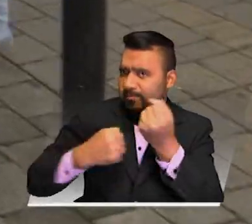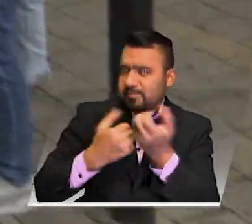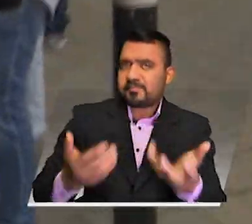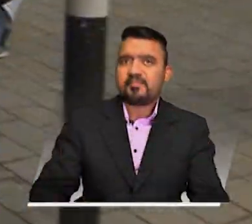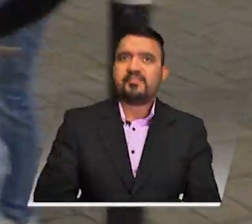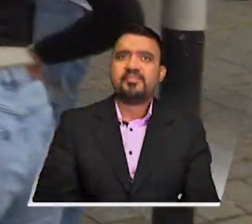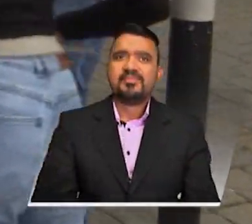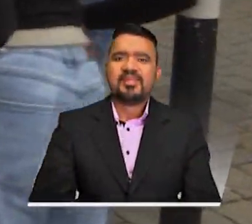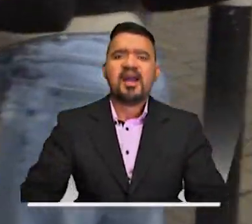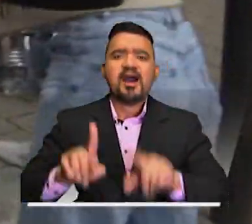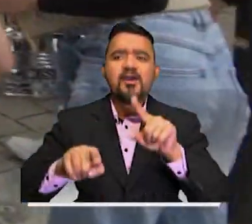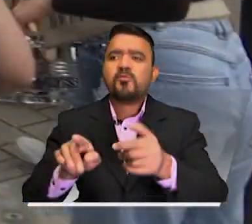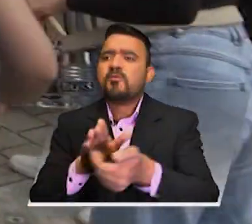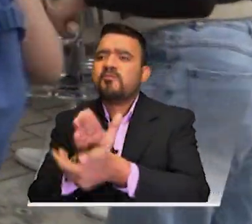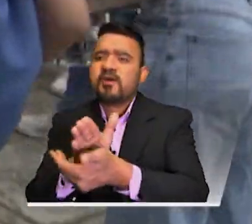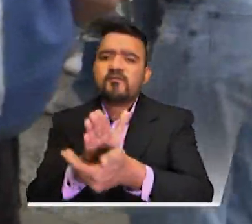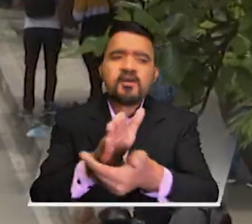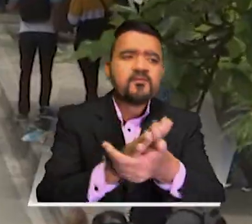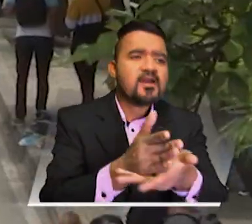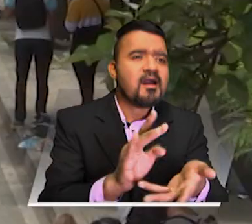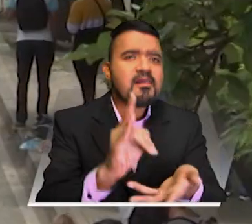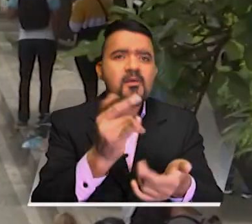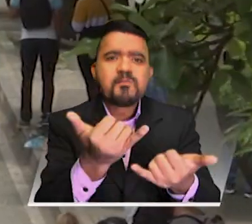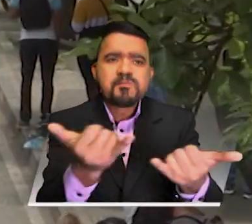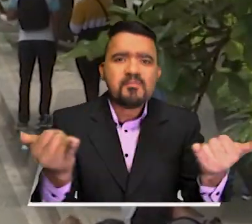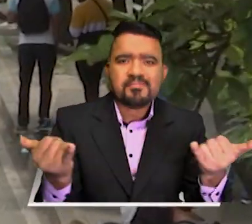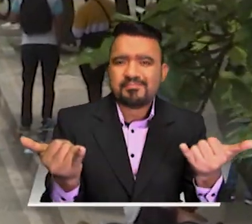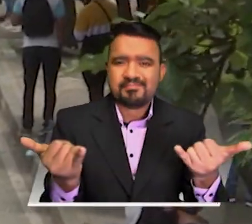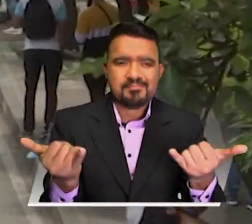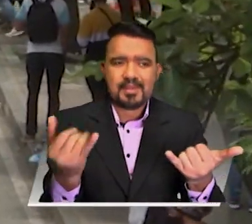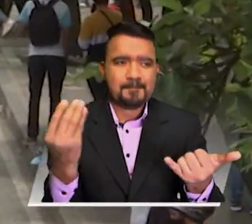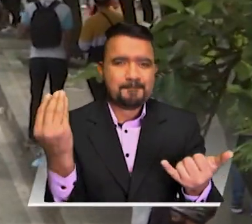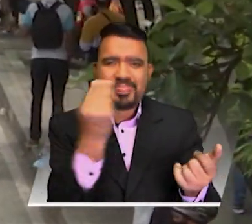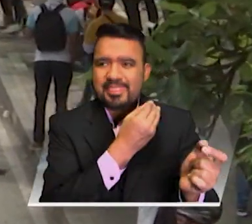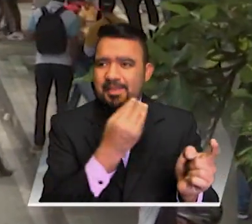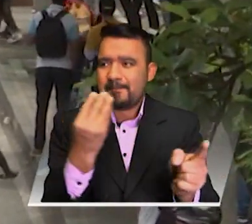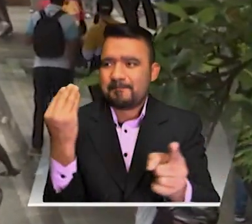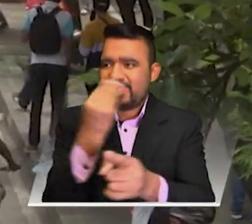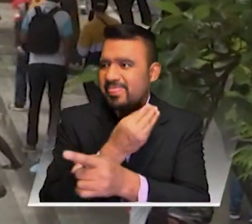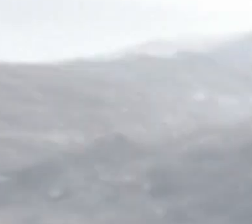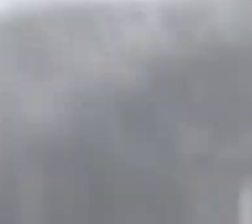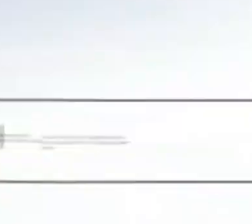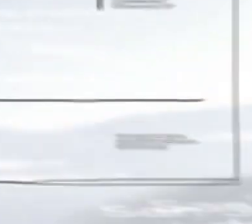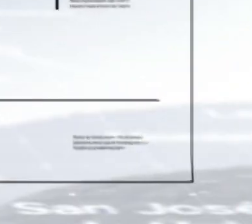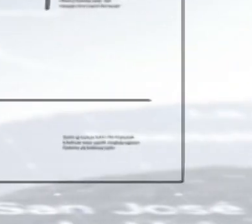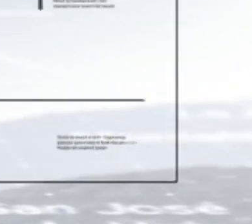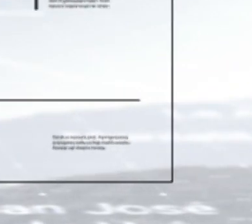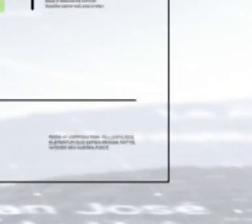policía para verificar la presencia o no de estas personas en los sitios de detención.